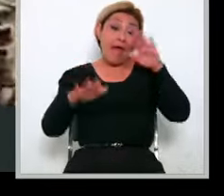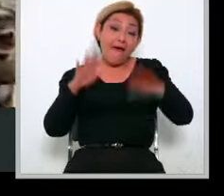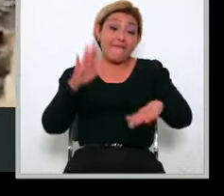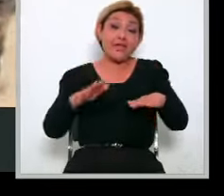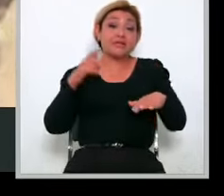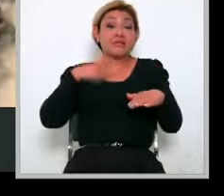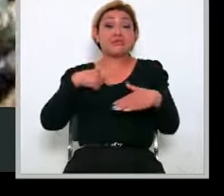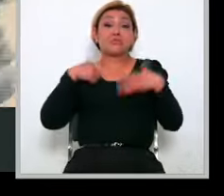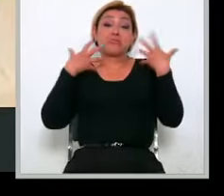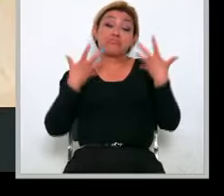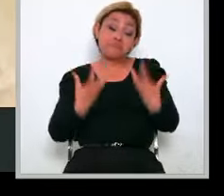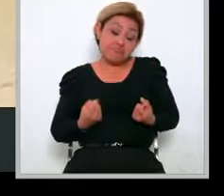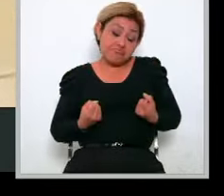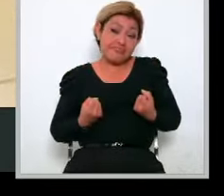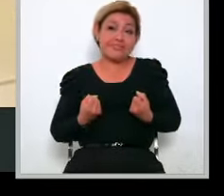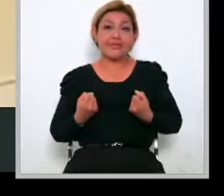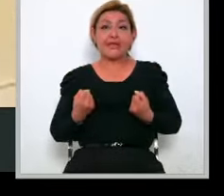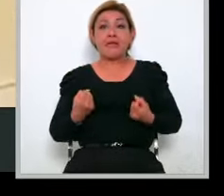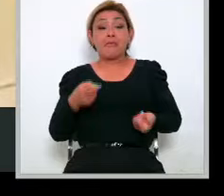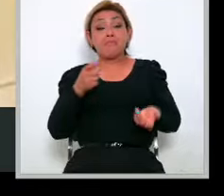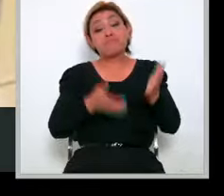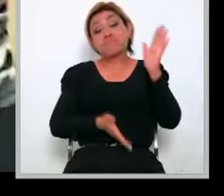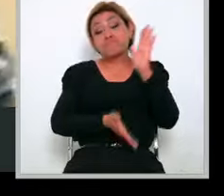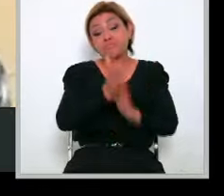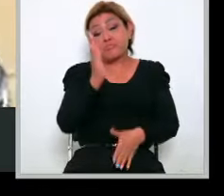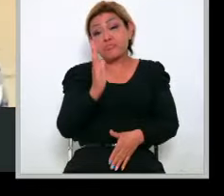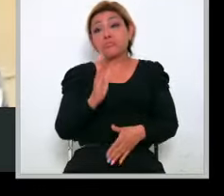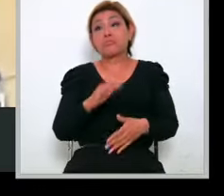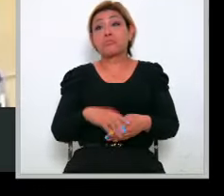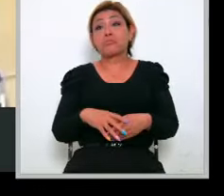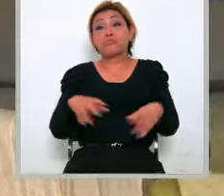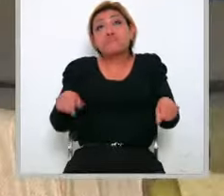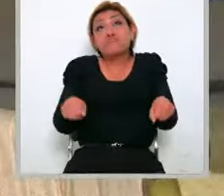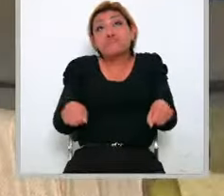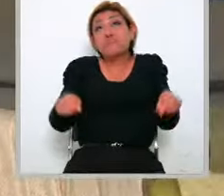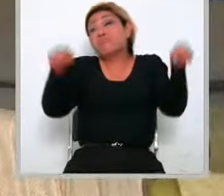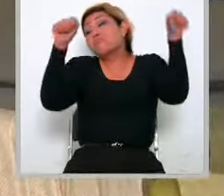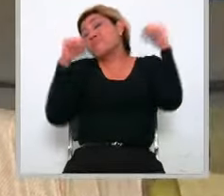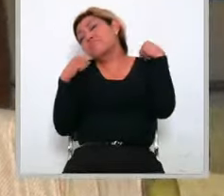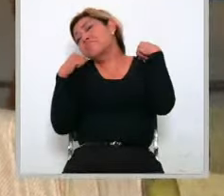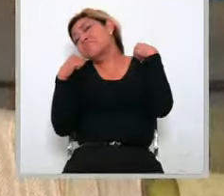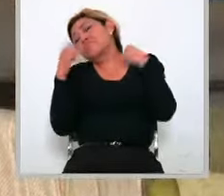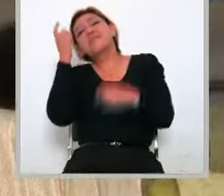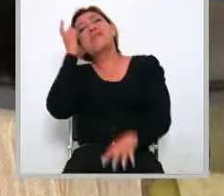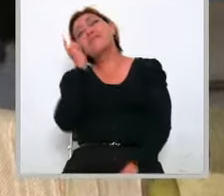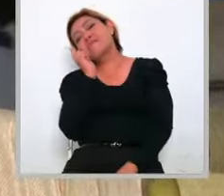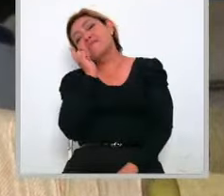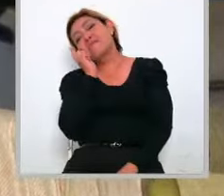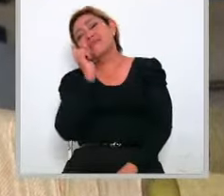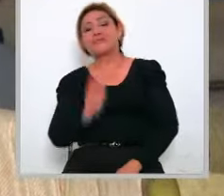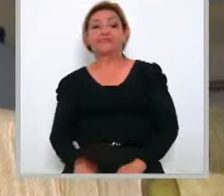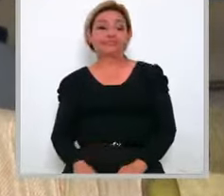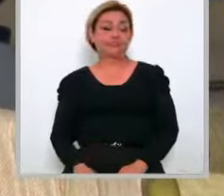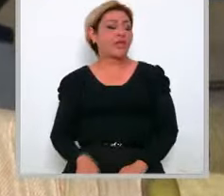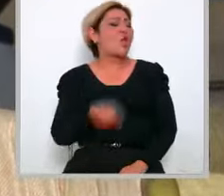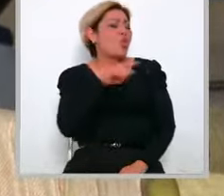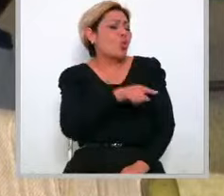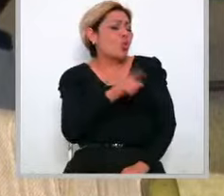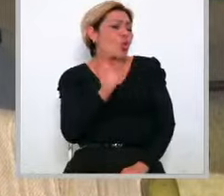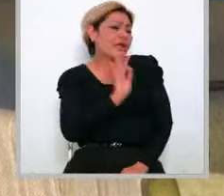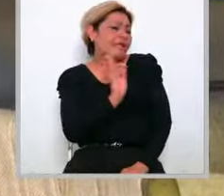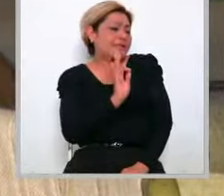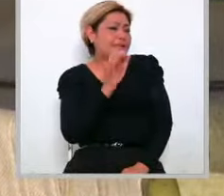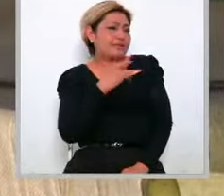la cobija y me duermo. ¿Y en algún momento crees que obviamente esto es bueno compartirlo con mamá, con papá? ¿Cuando te sientes